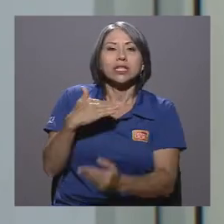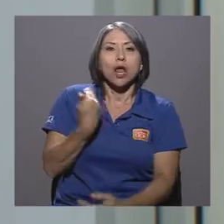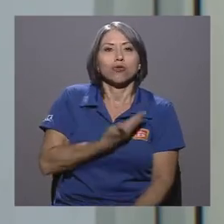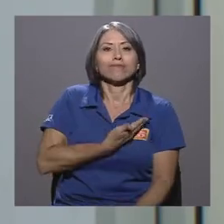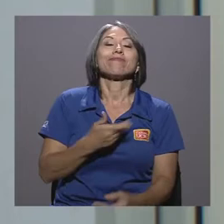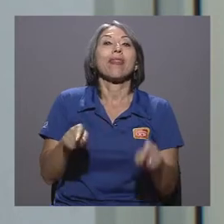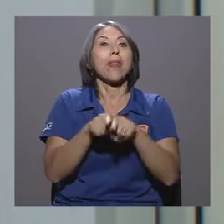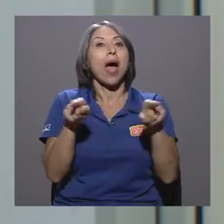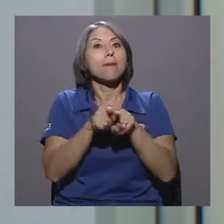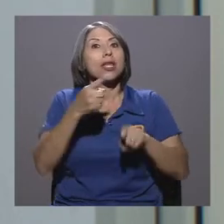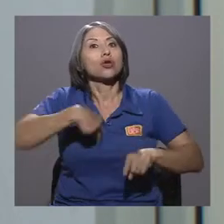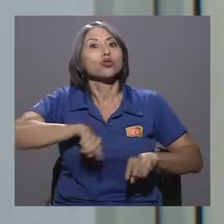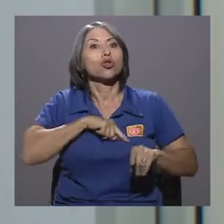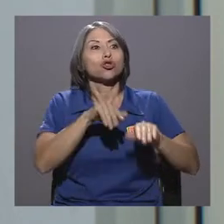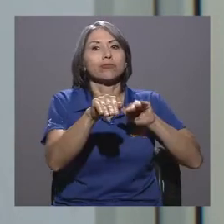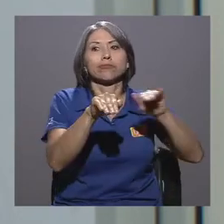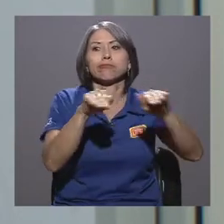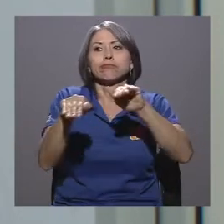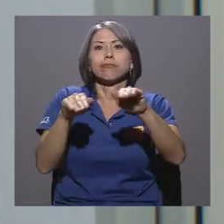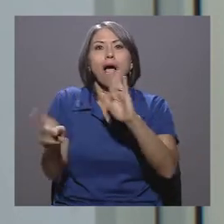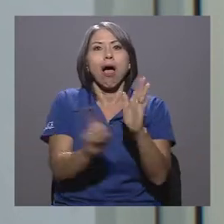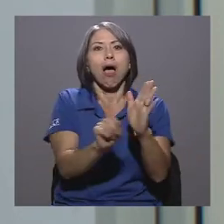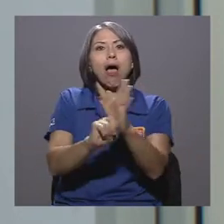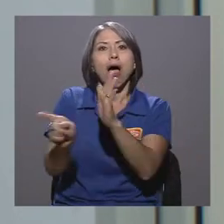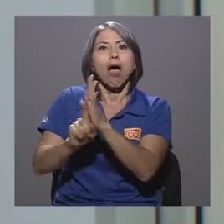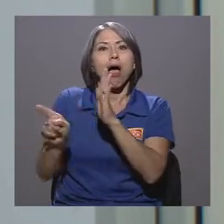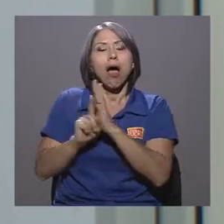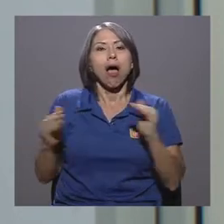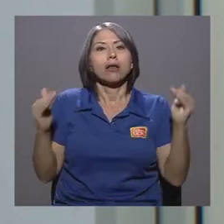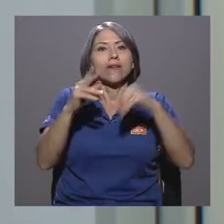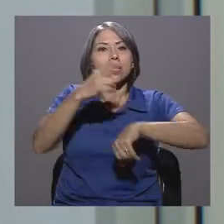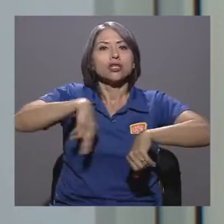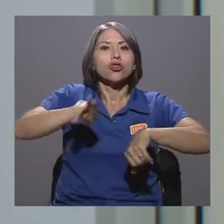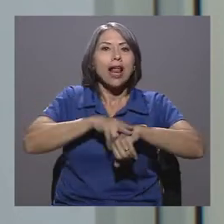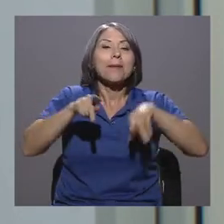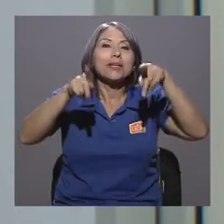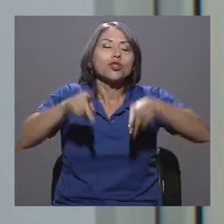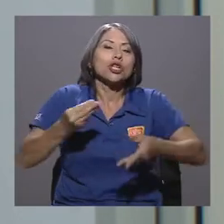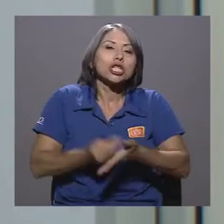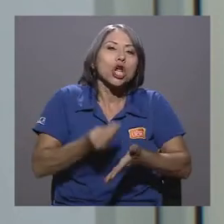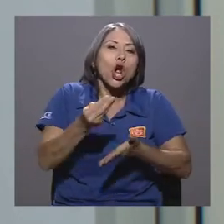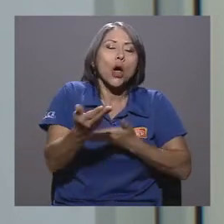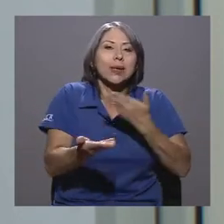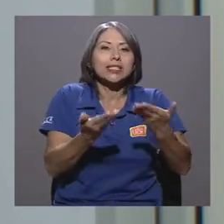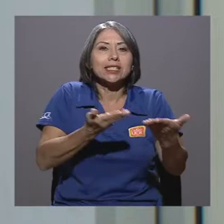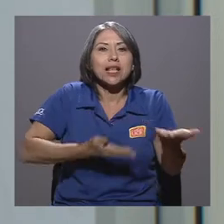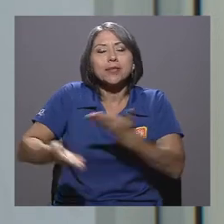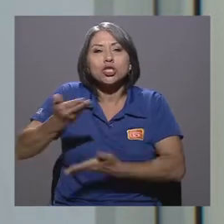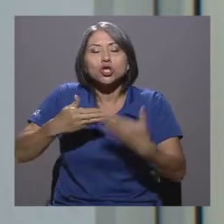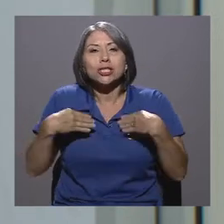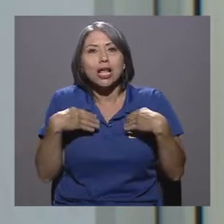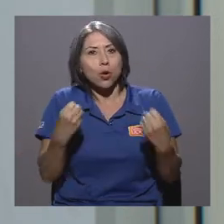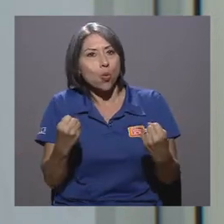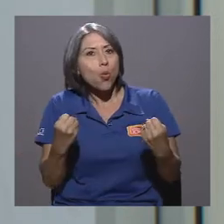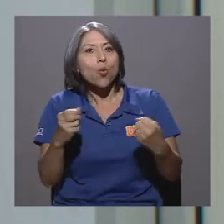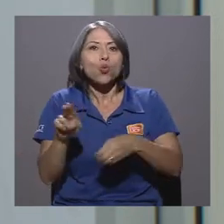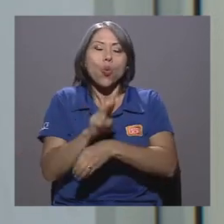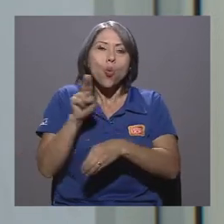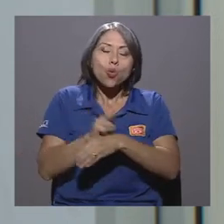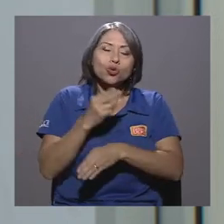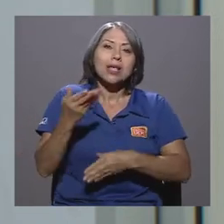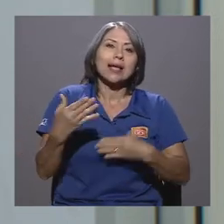igualmente alertamos aquí a nivel nacional a lo que son los proveedores de servicios de salud, ¿verdad? En primera